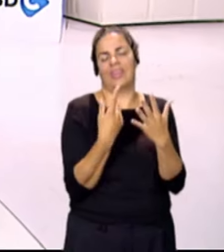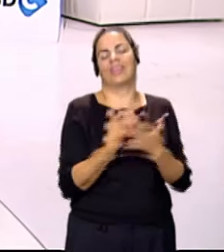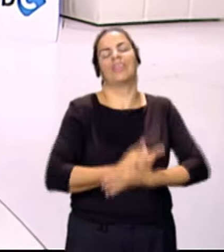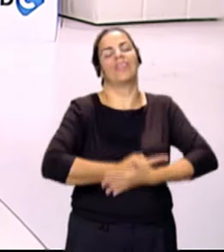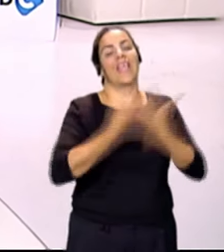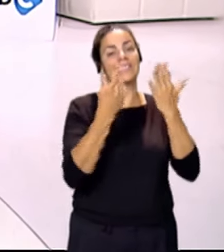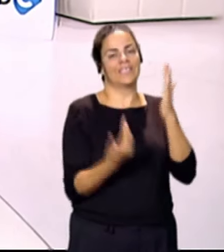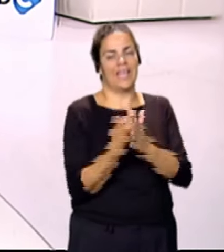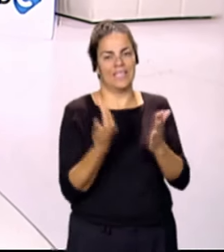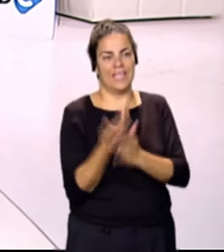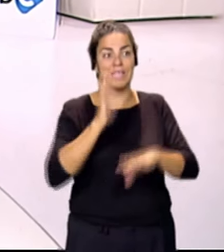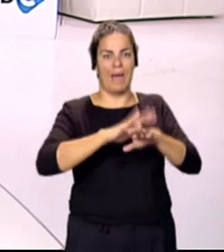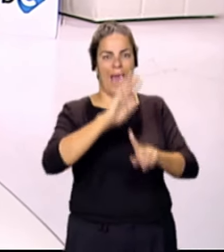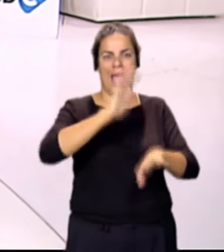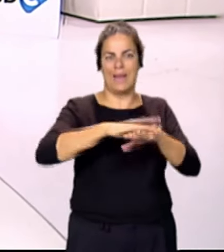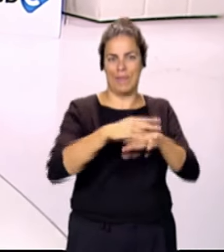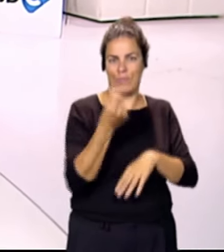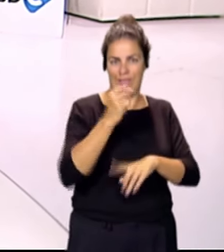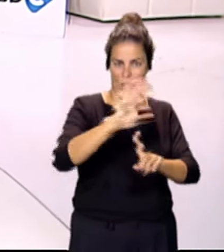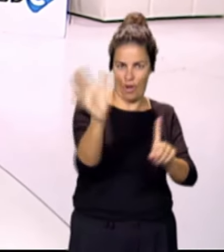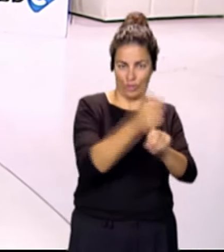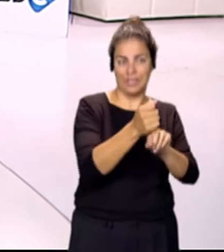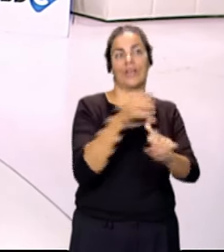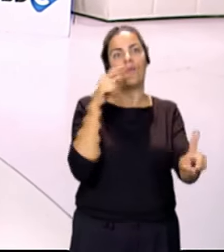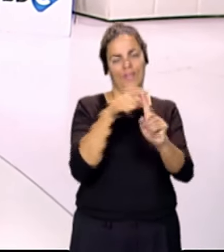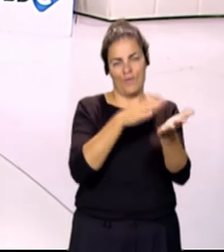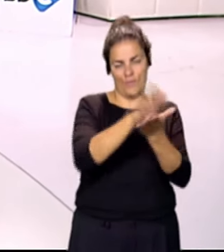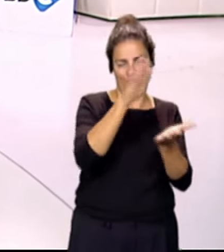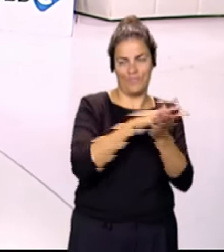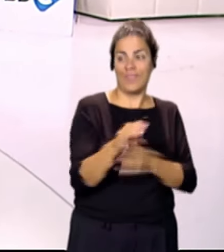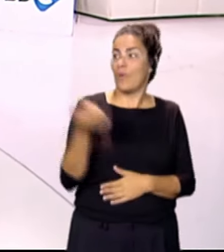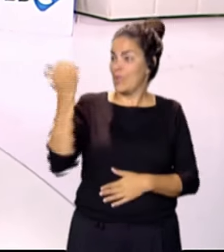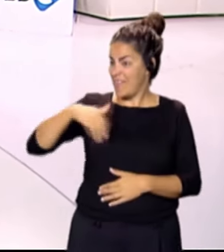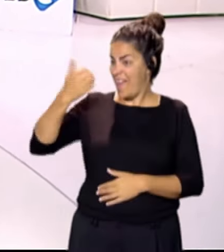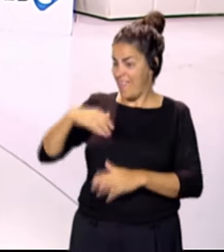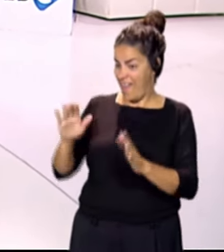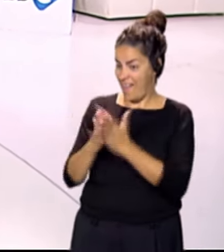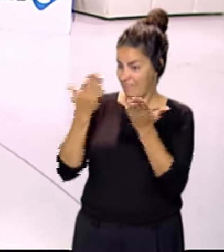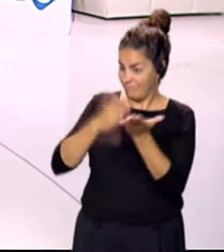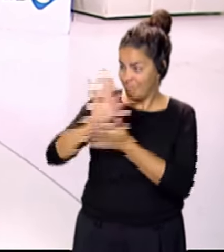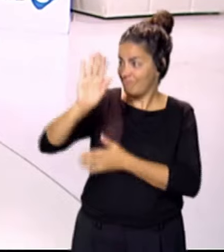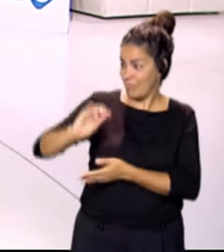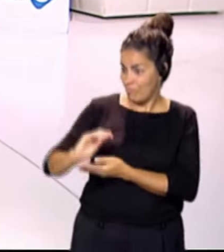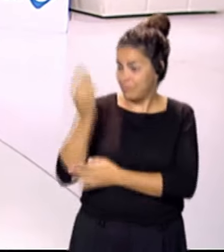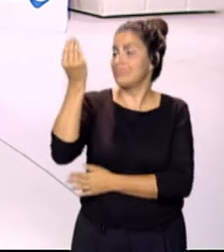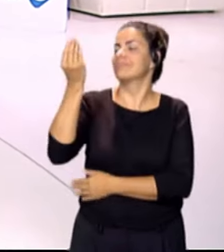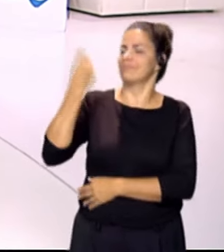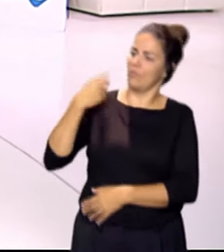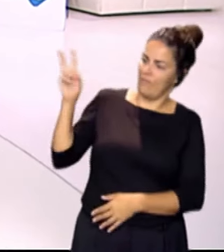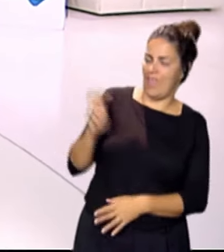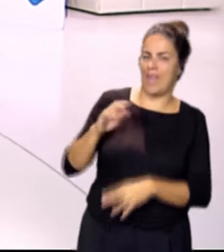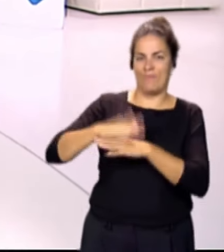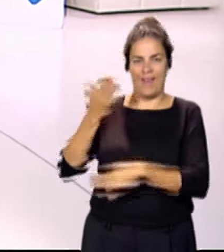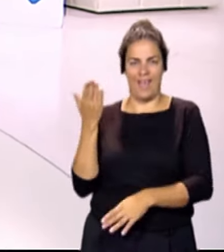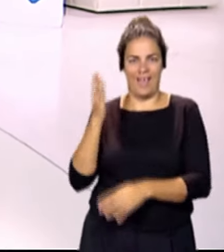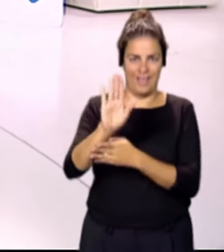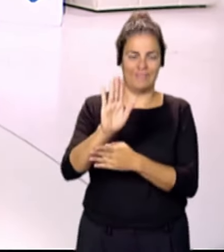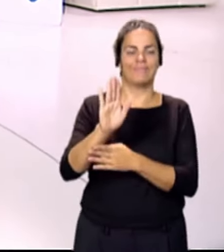motivo más para tenerte aquí cuando tengamos el libro físico Eduardo nos los muestra y veremos cada una de esas fotos que saldrán publicadas en